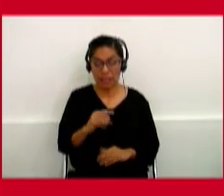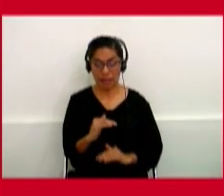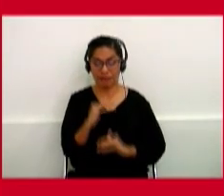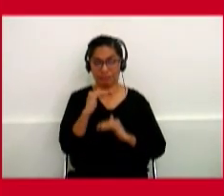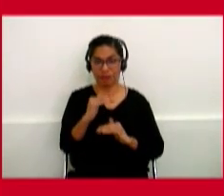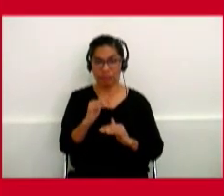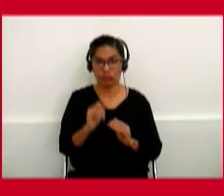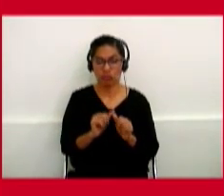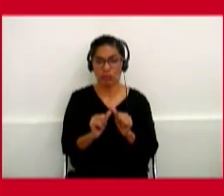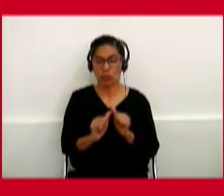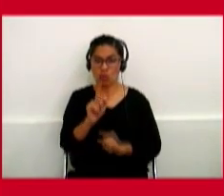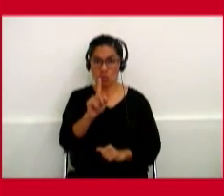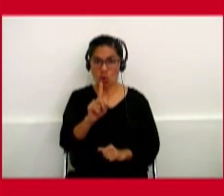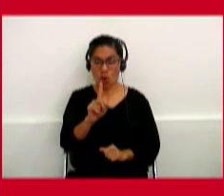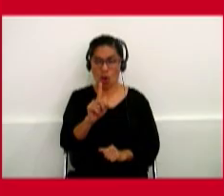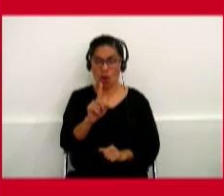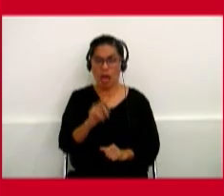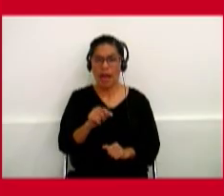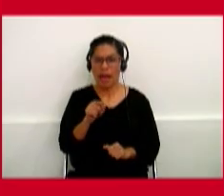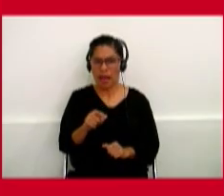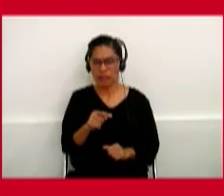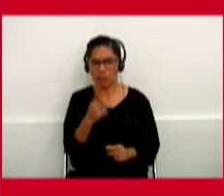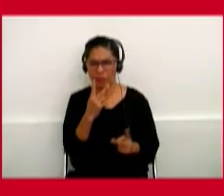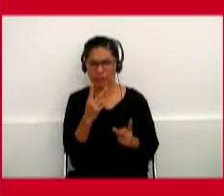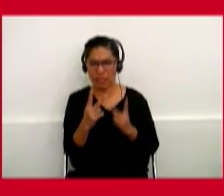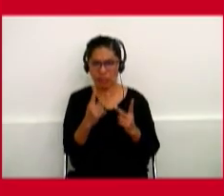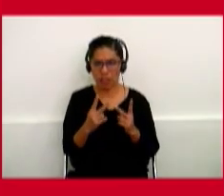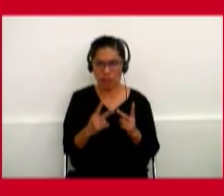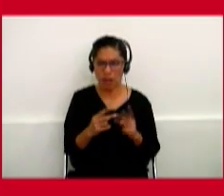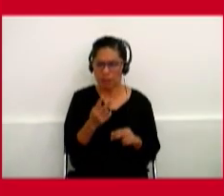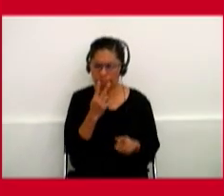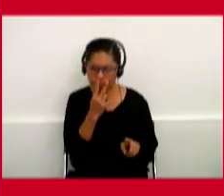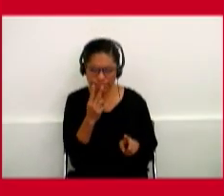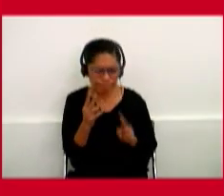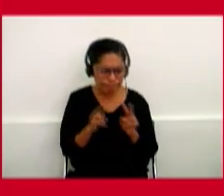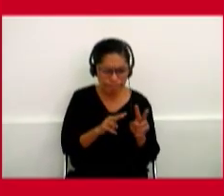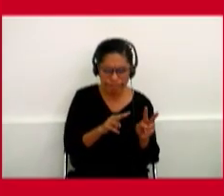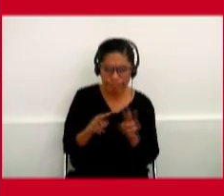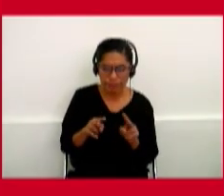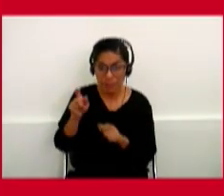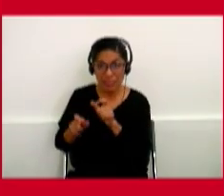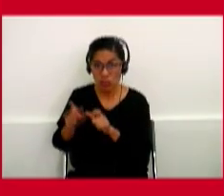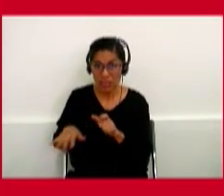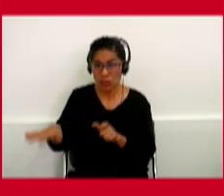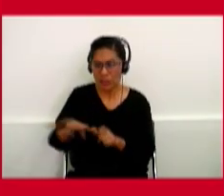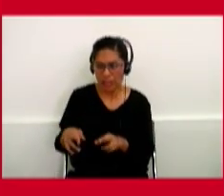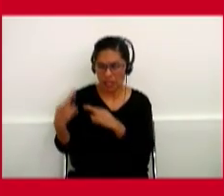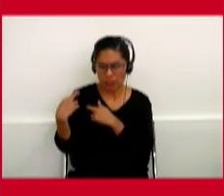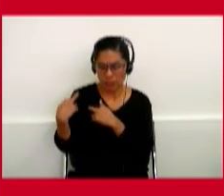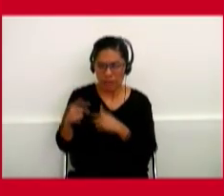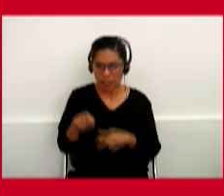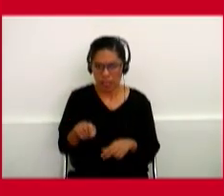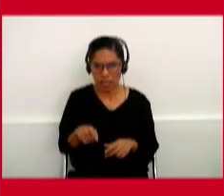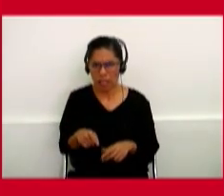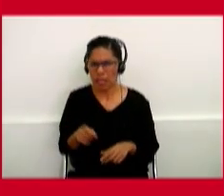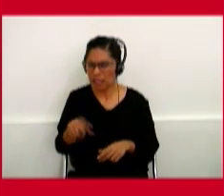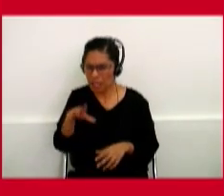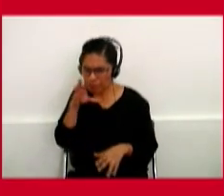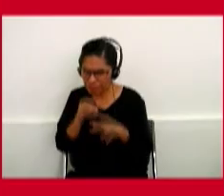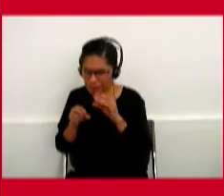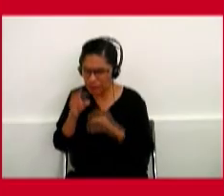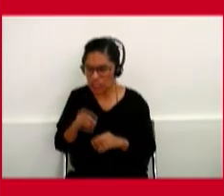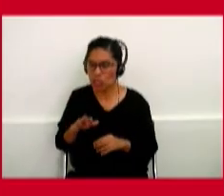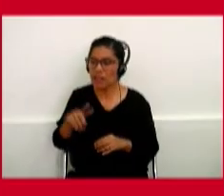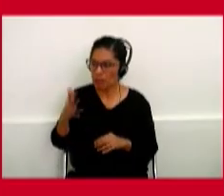Demo Blast 1, que fue una etapa de seguimiento de que el personal tenía que adaptarse al carguillo de 28 pies. Y en la etapa 2